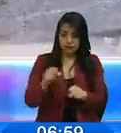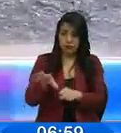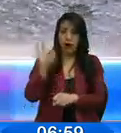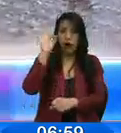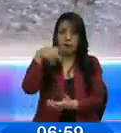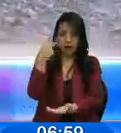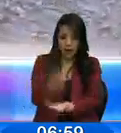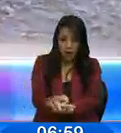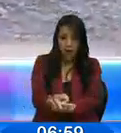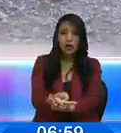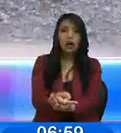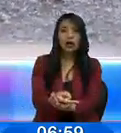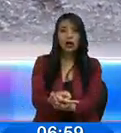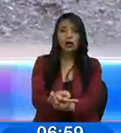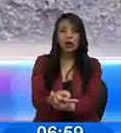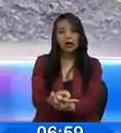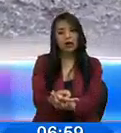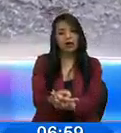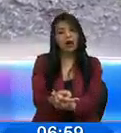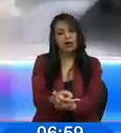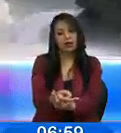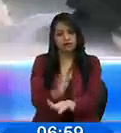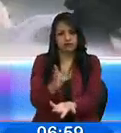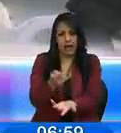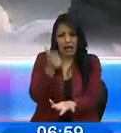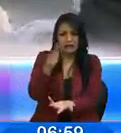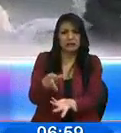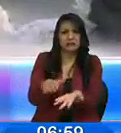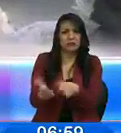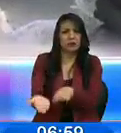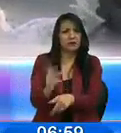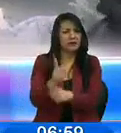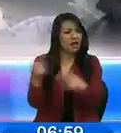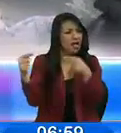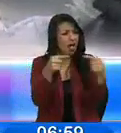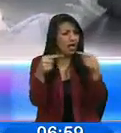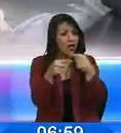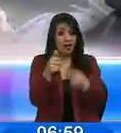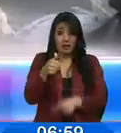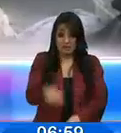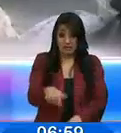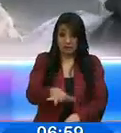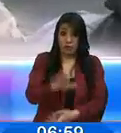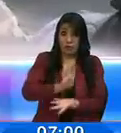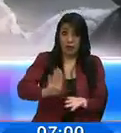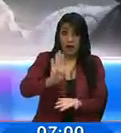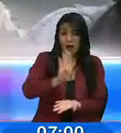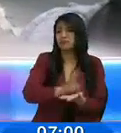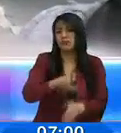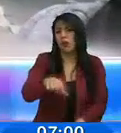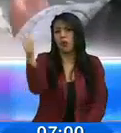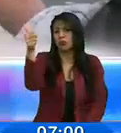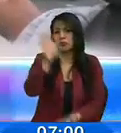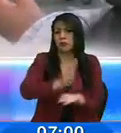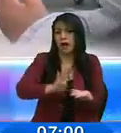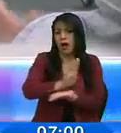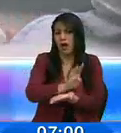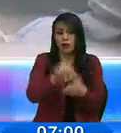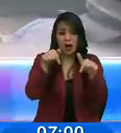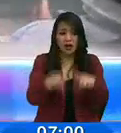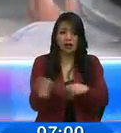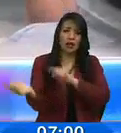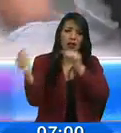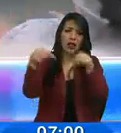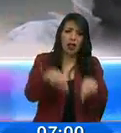tendido en la calzada. Se movía como agonizando. Los que pelean ni siquiera son del barrio. Ni siquiera, yo no sé. Acá